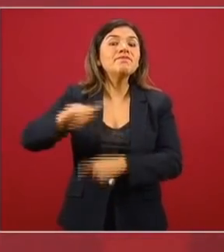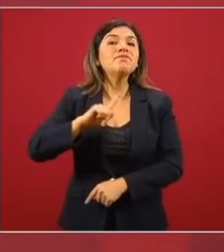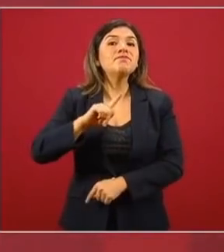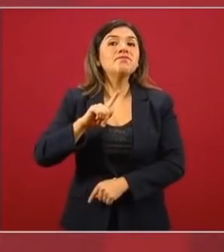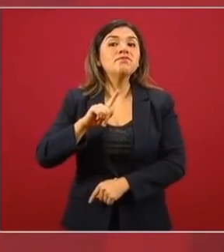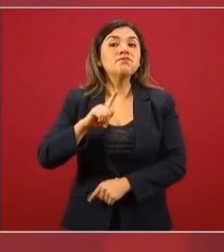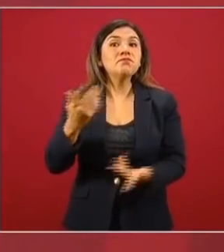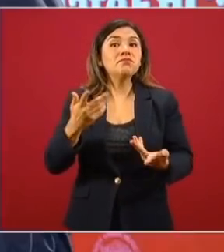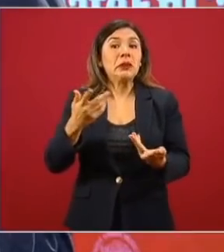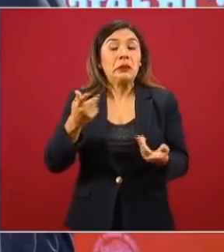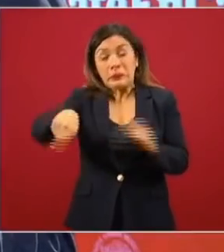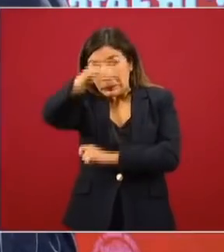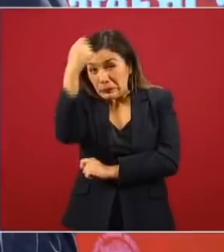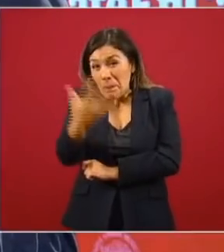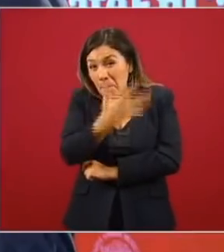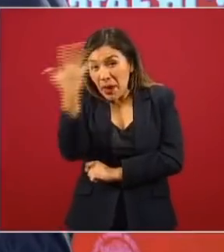que den la cara,